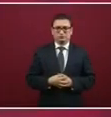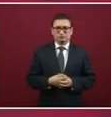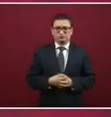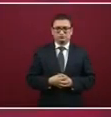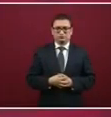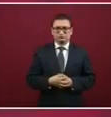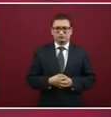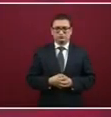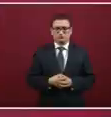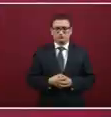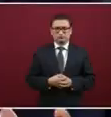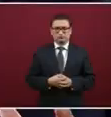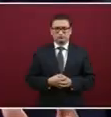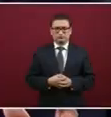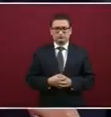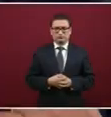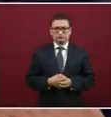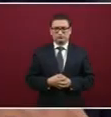Pero